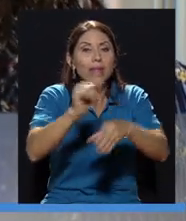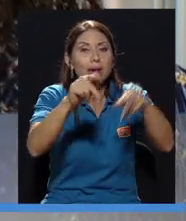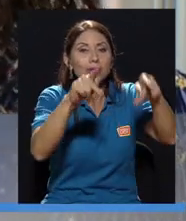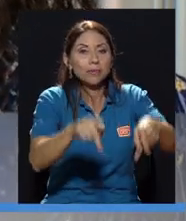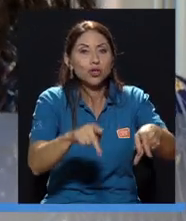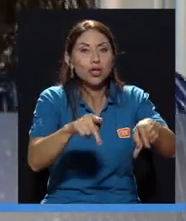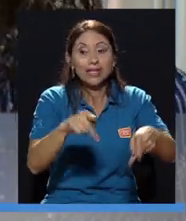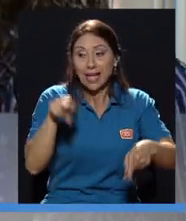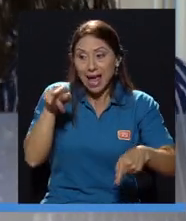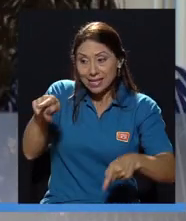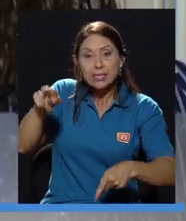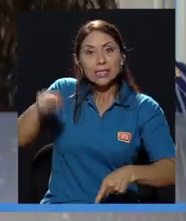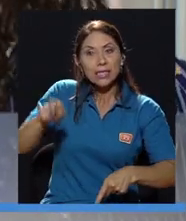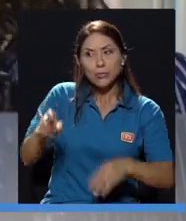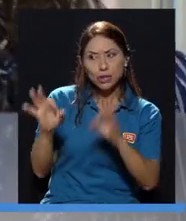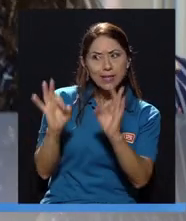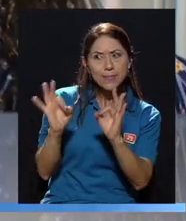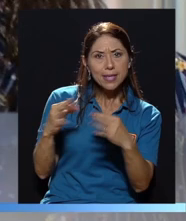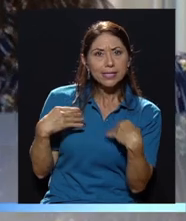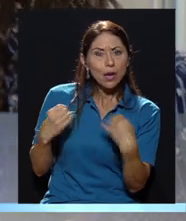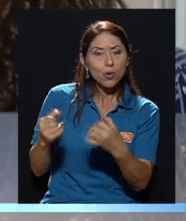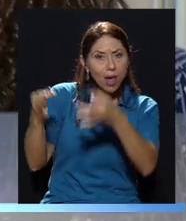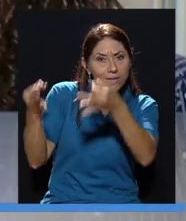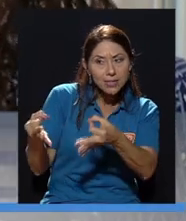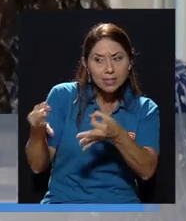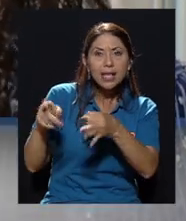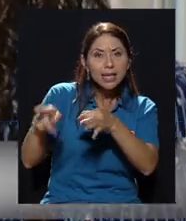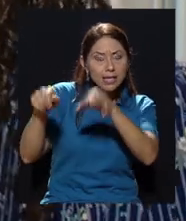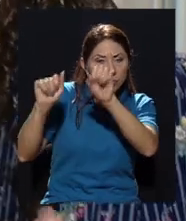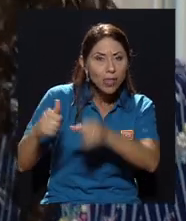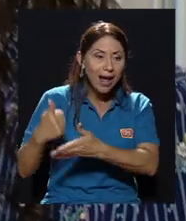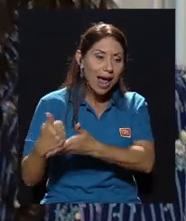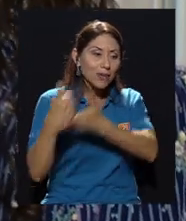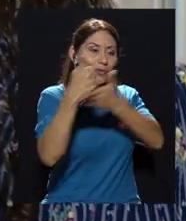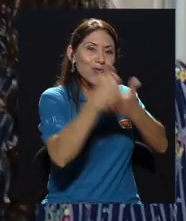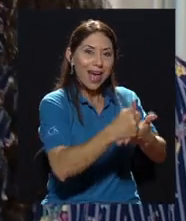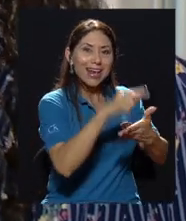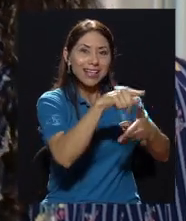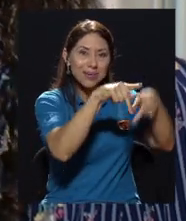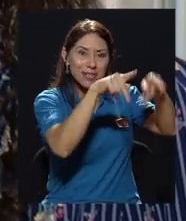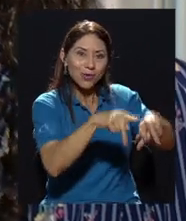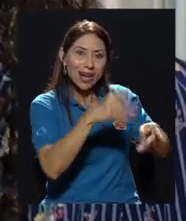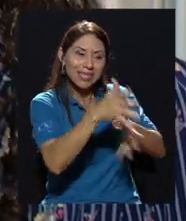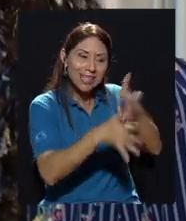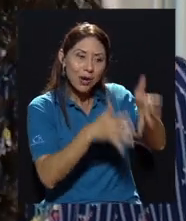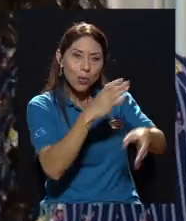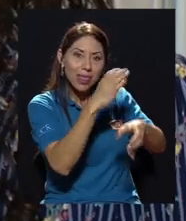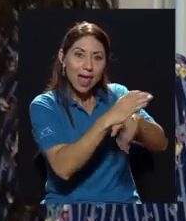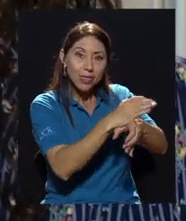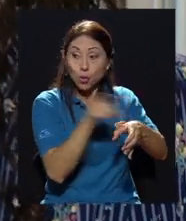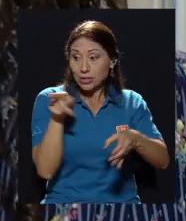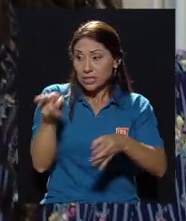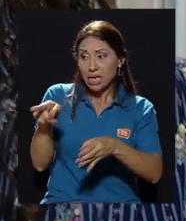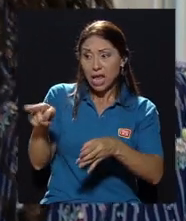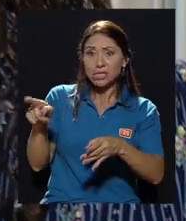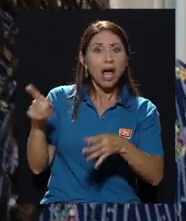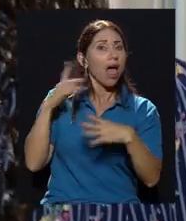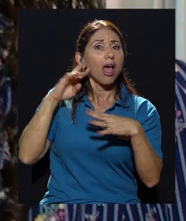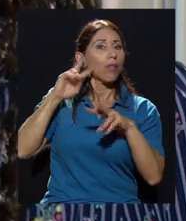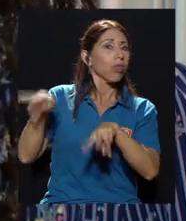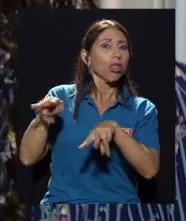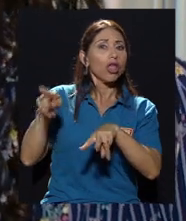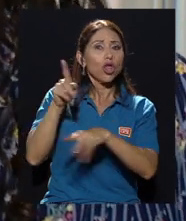que necesitamos que estén bien, estén saludables y que puedan ayudar también a la persona que están cuidando. Si estas personas no se